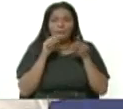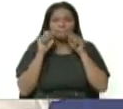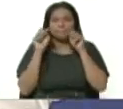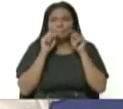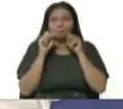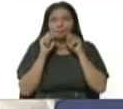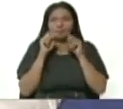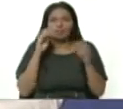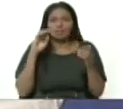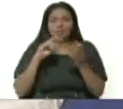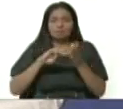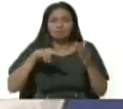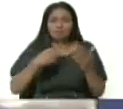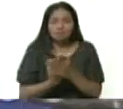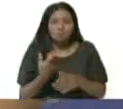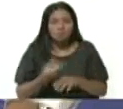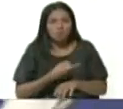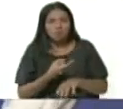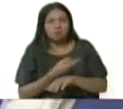y tumbo gobierno.